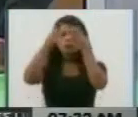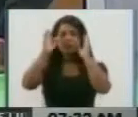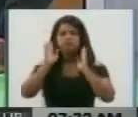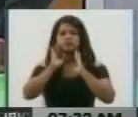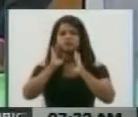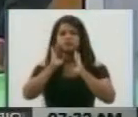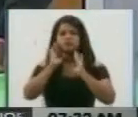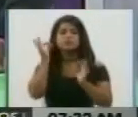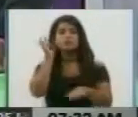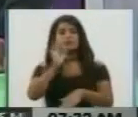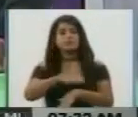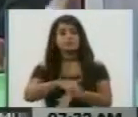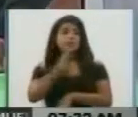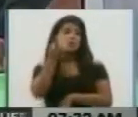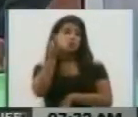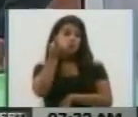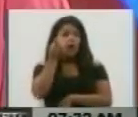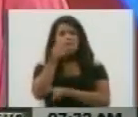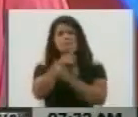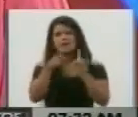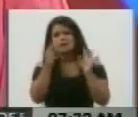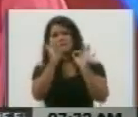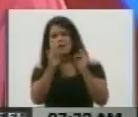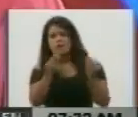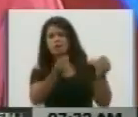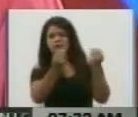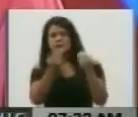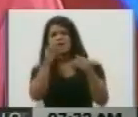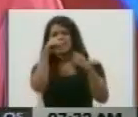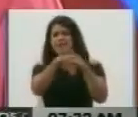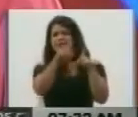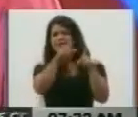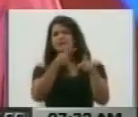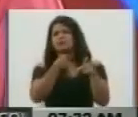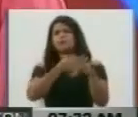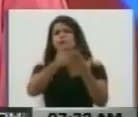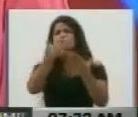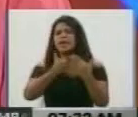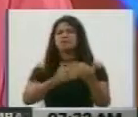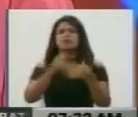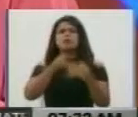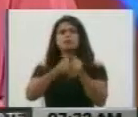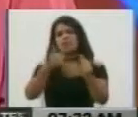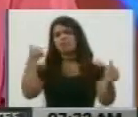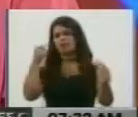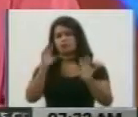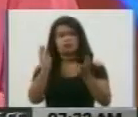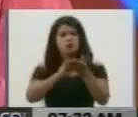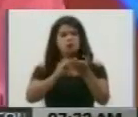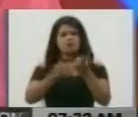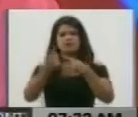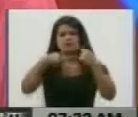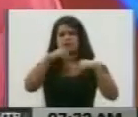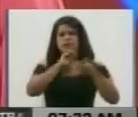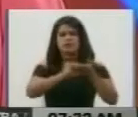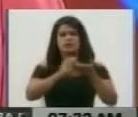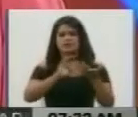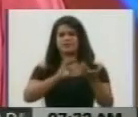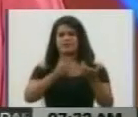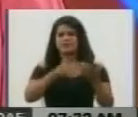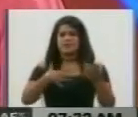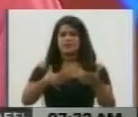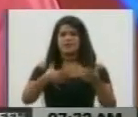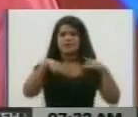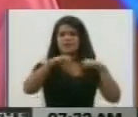que sea, pues también encarna un proyecto terrible, ¿no?, de atraso, de vuelta a los tiempos